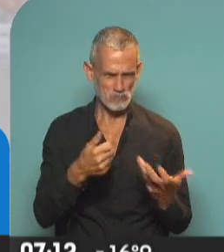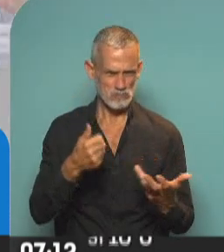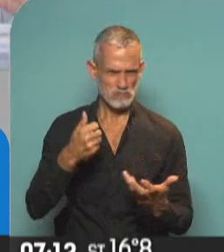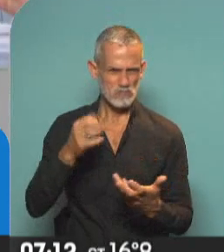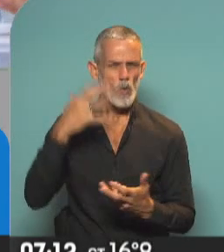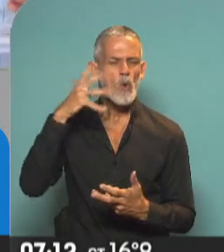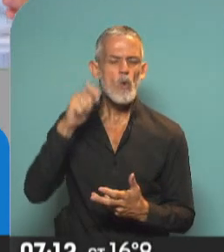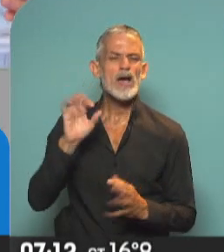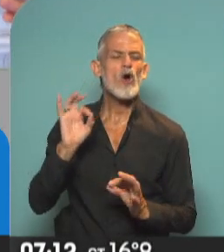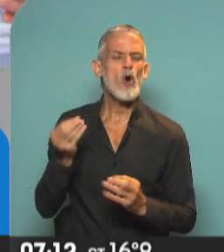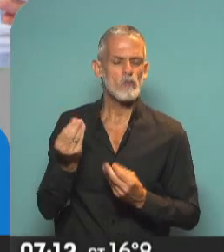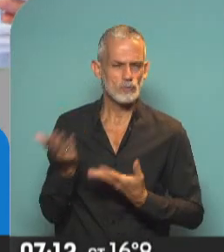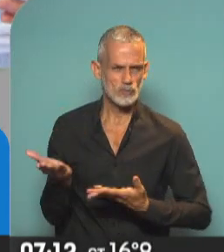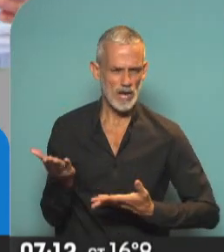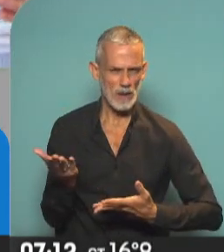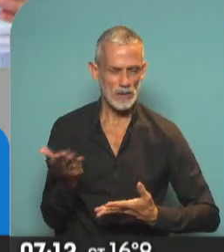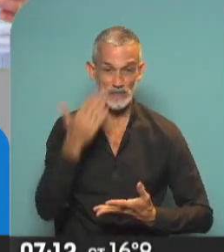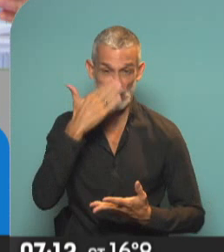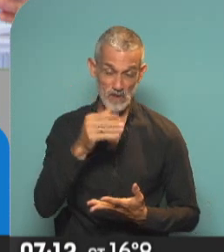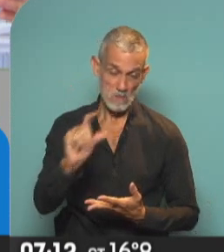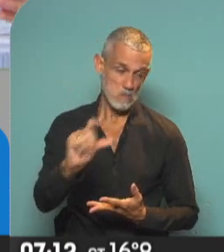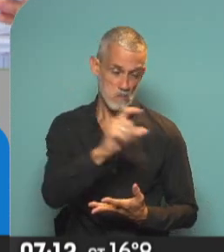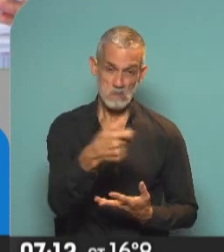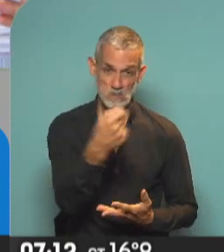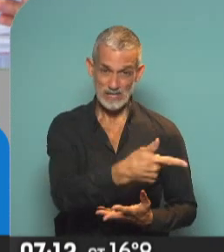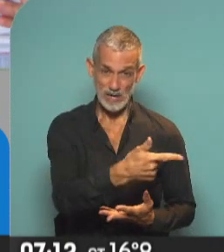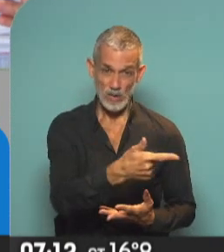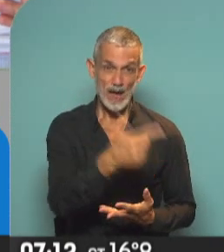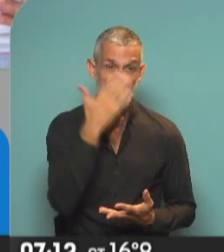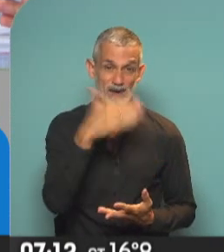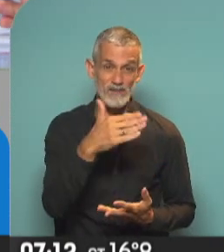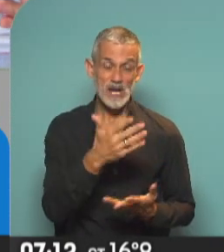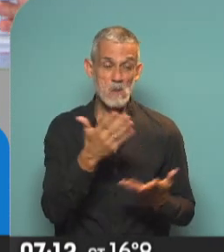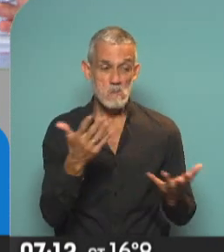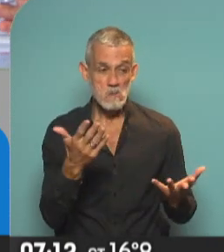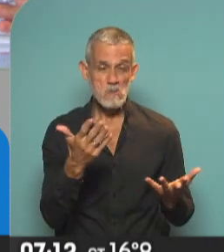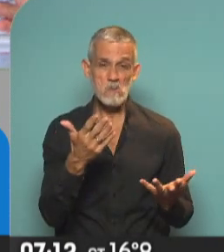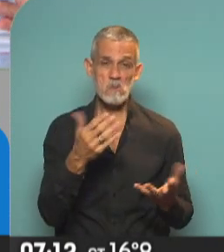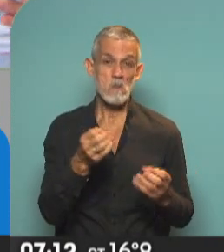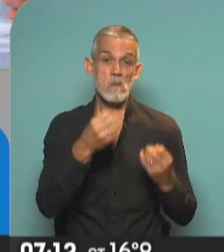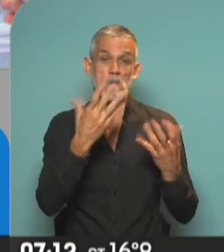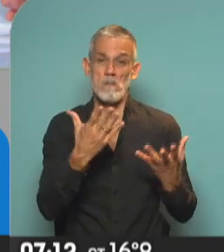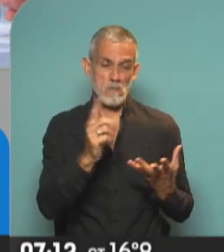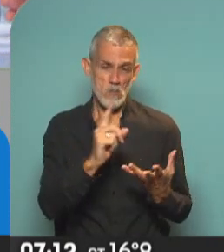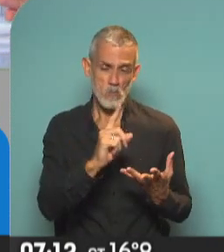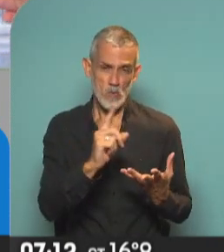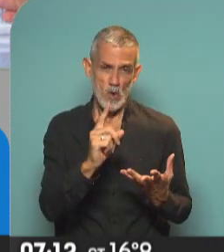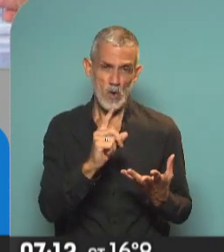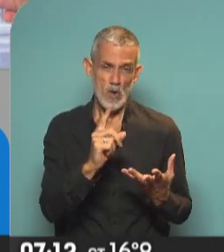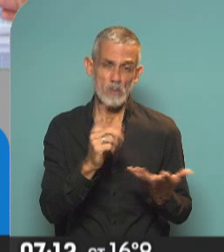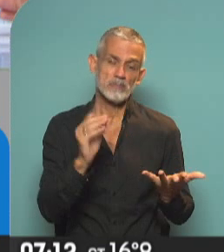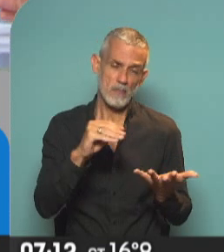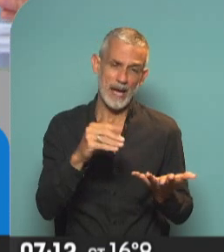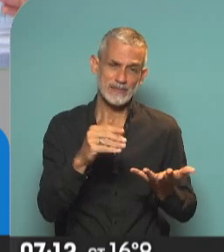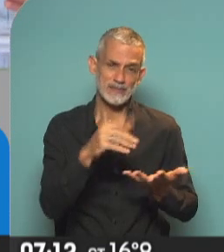esta idea que después termina aplicándosele y que finalmente no causa la mejora deseada? De hecho, el